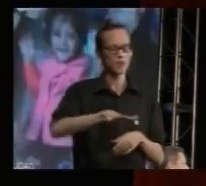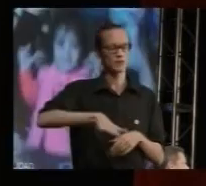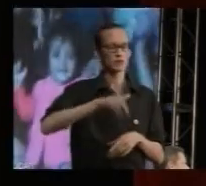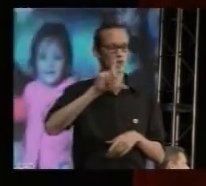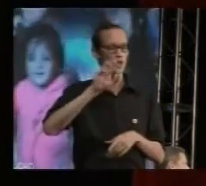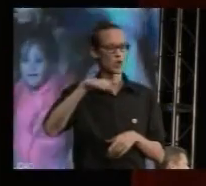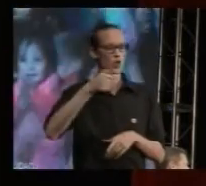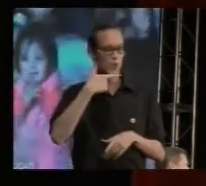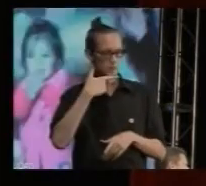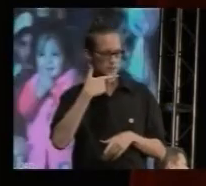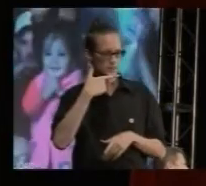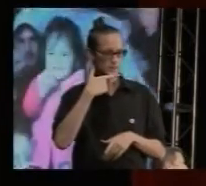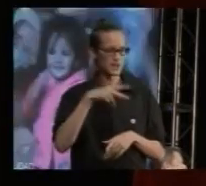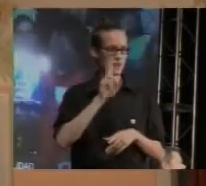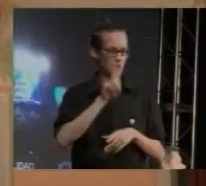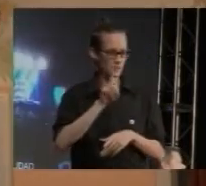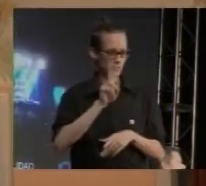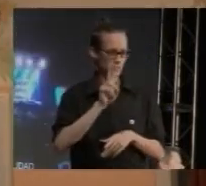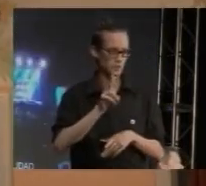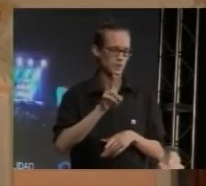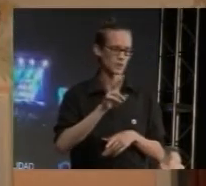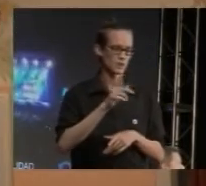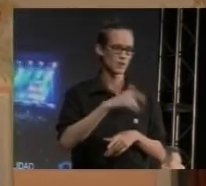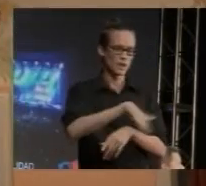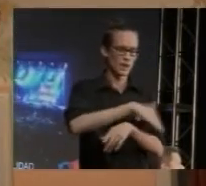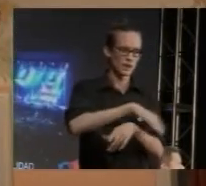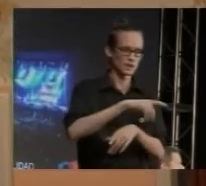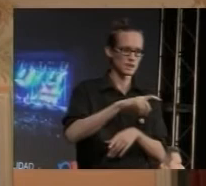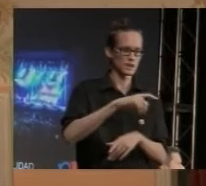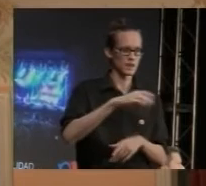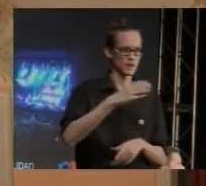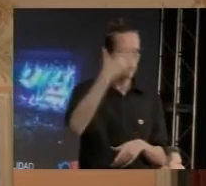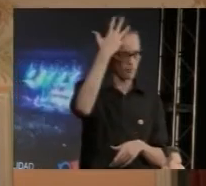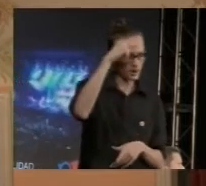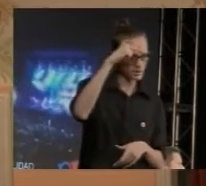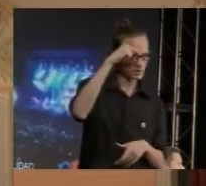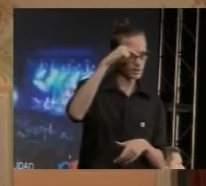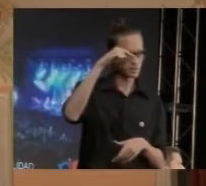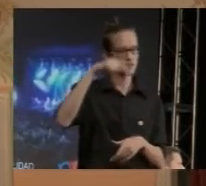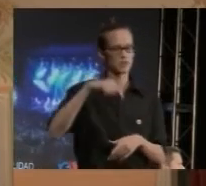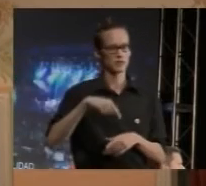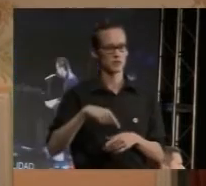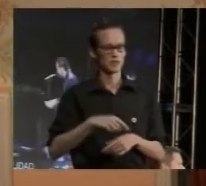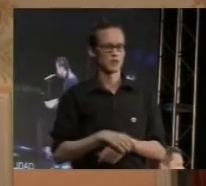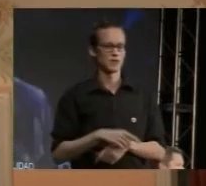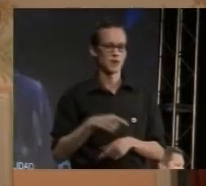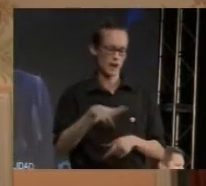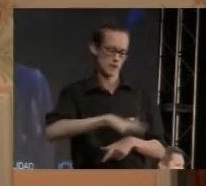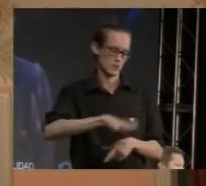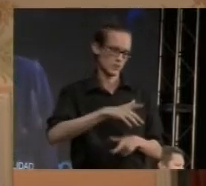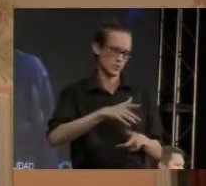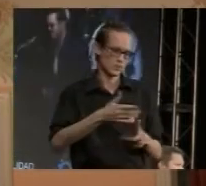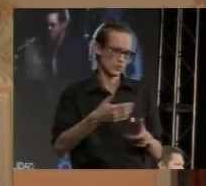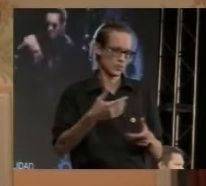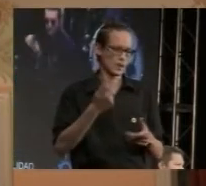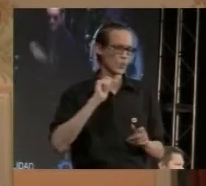poder conectar calle Crespo de Churruarín al Alfuerte y calle Francia, con lo cual daríamos mucha circulación y seguridad a esa zona y un